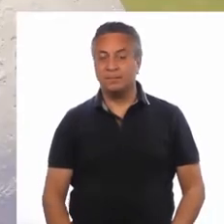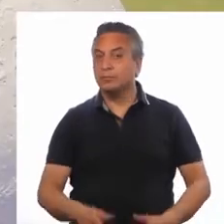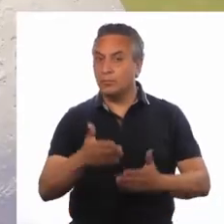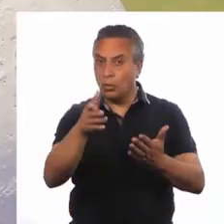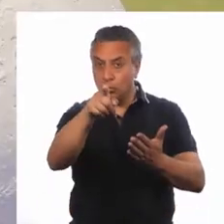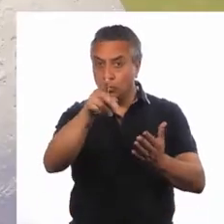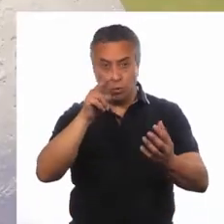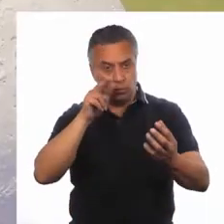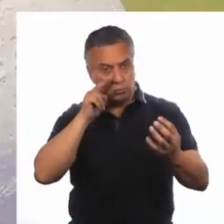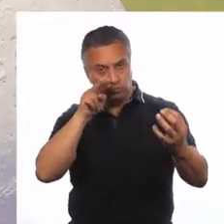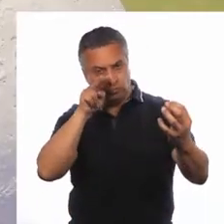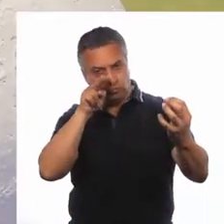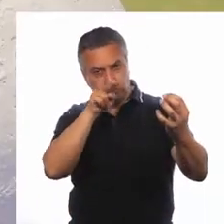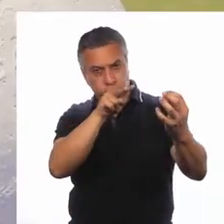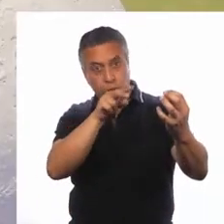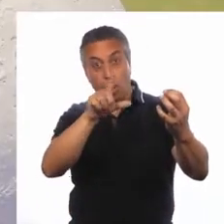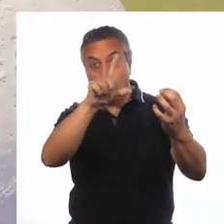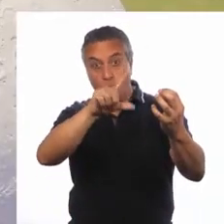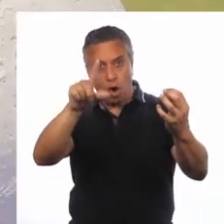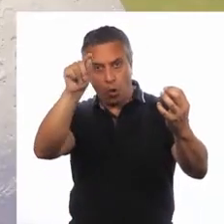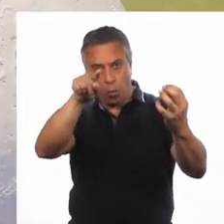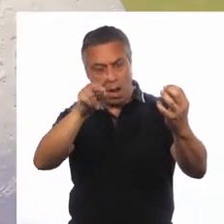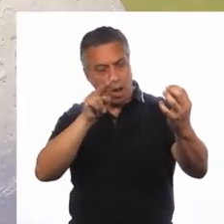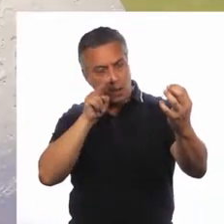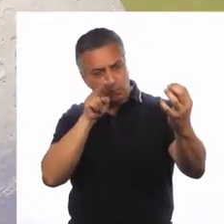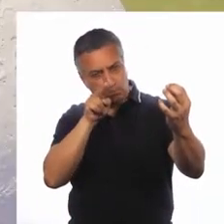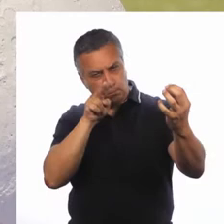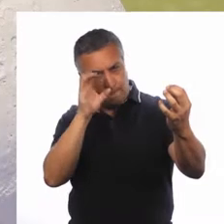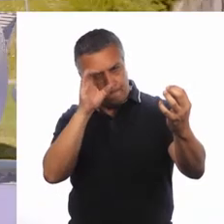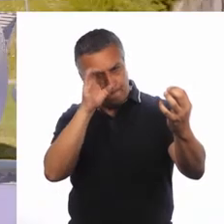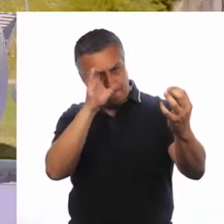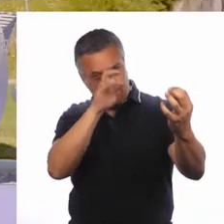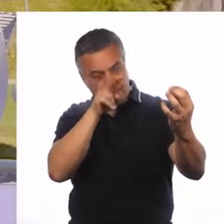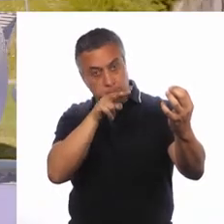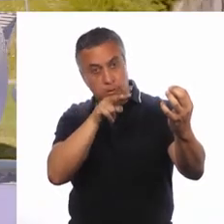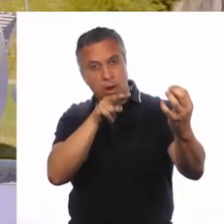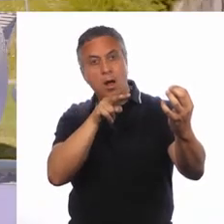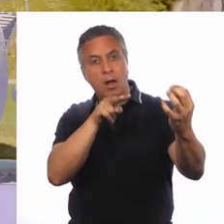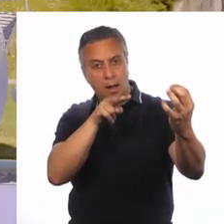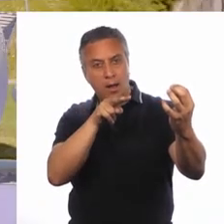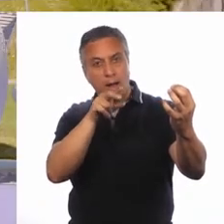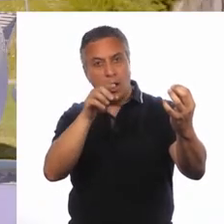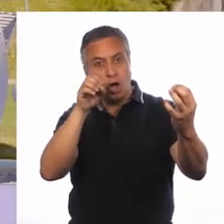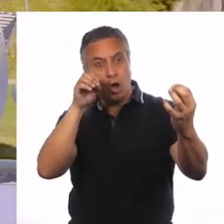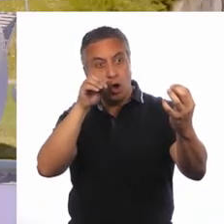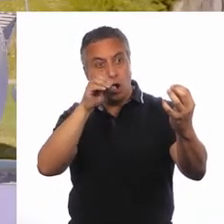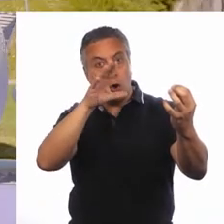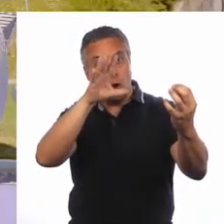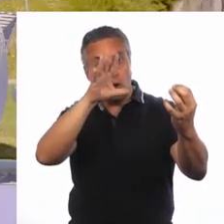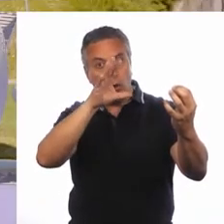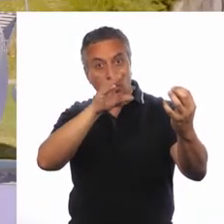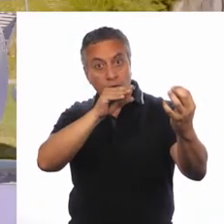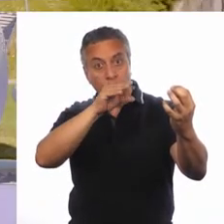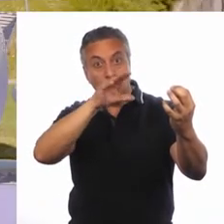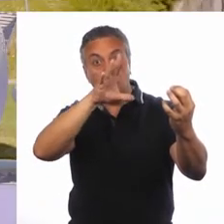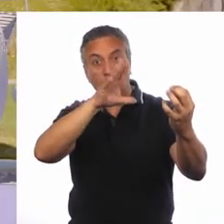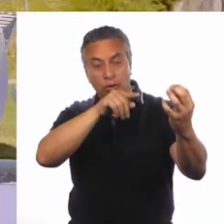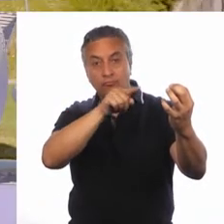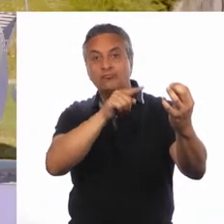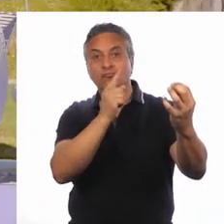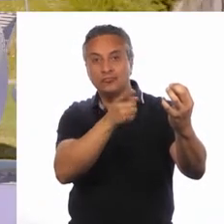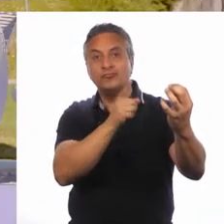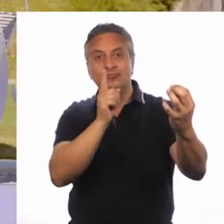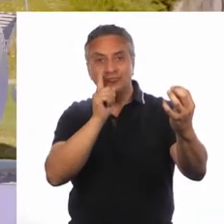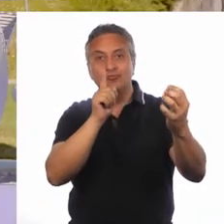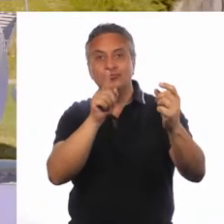Si observas detenidamente la luna en el cielo, vas a poder notar cómo cambian la iluminación de su superficie, producto de algo que se llaman